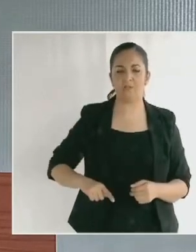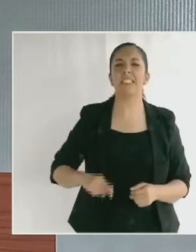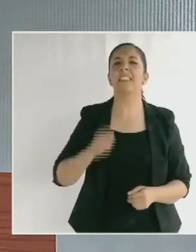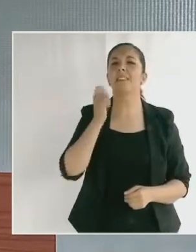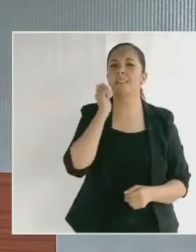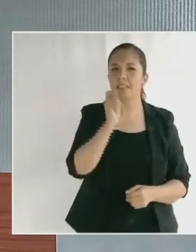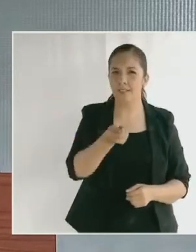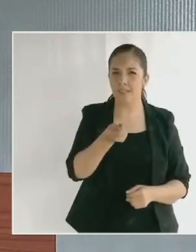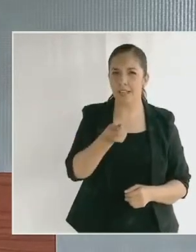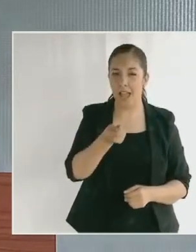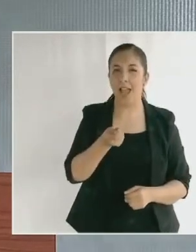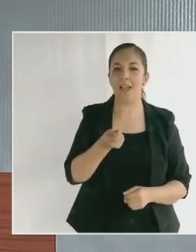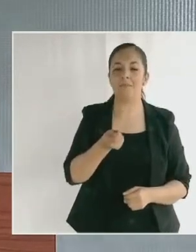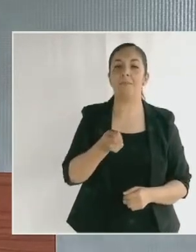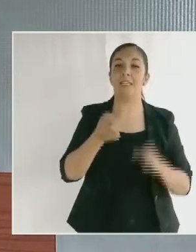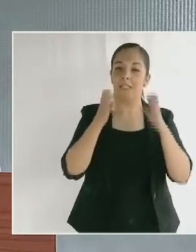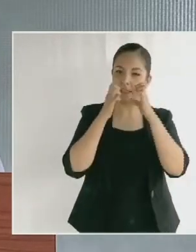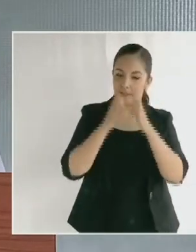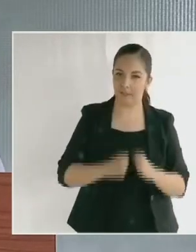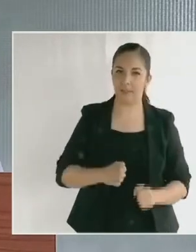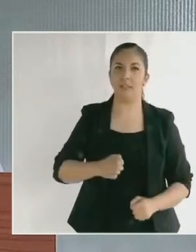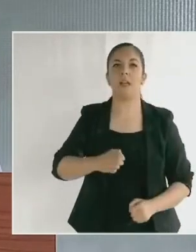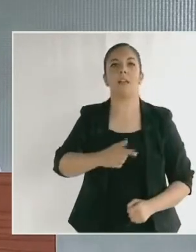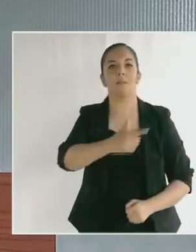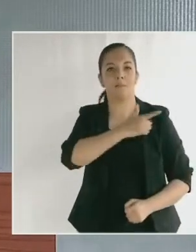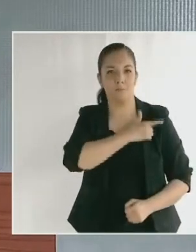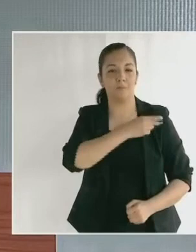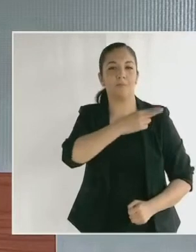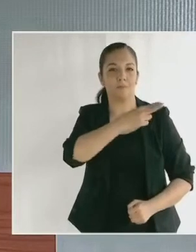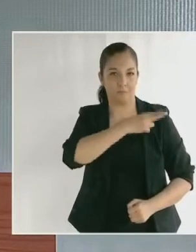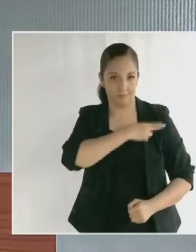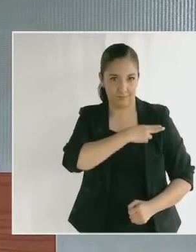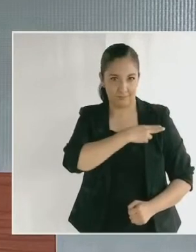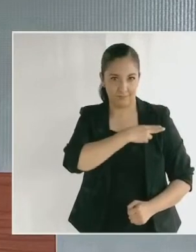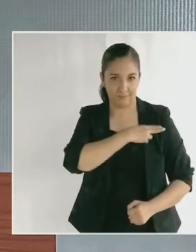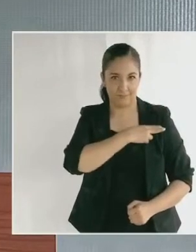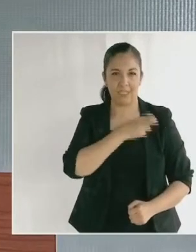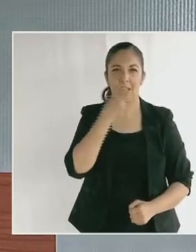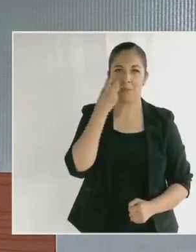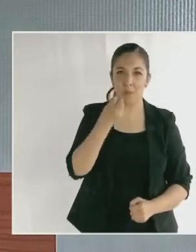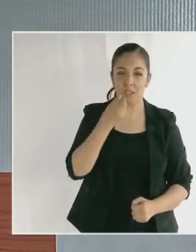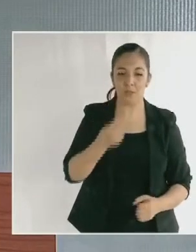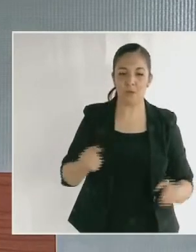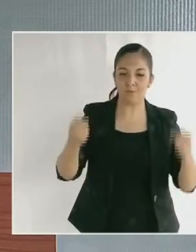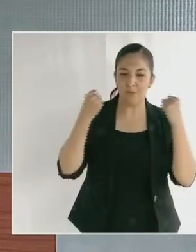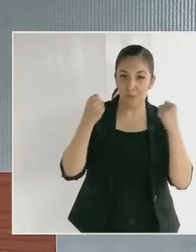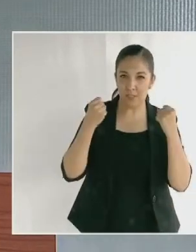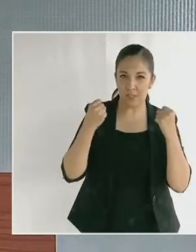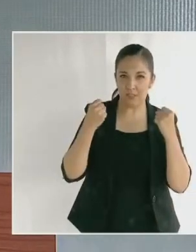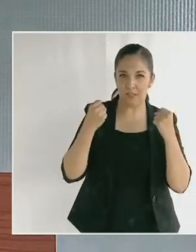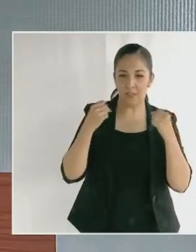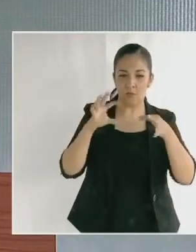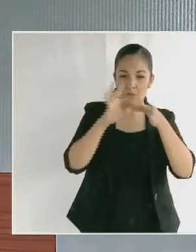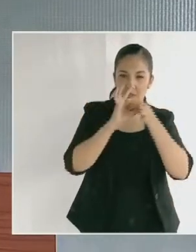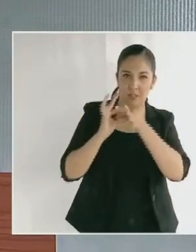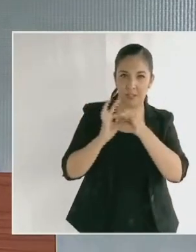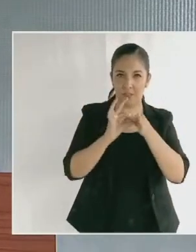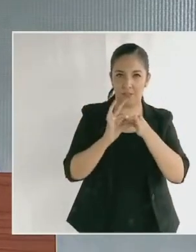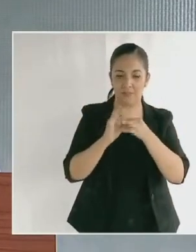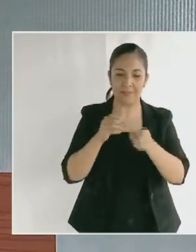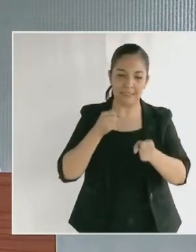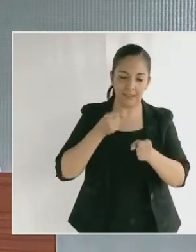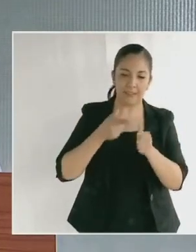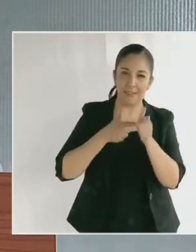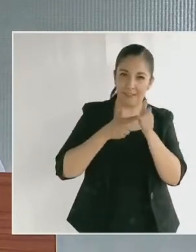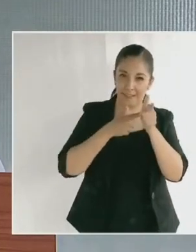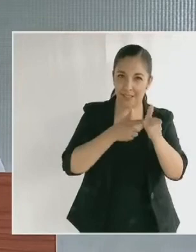presencia de la Guardia Nacional y con ello fortalece las capacidades para seguir